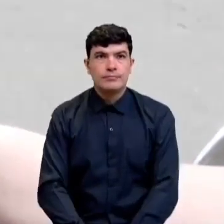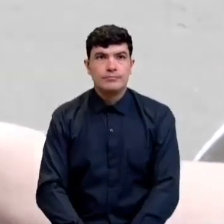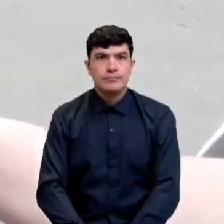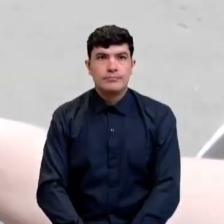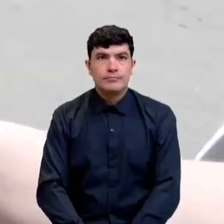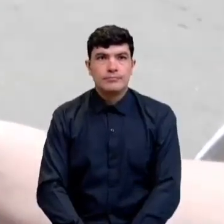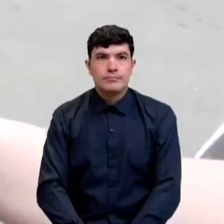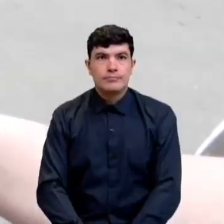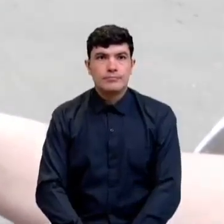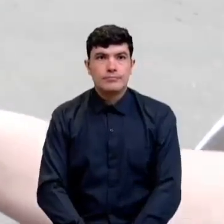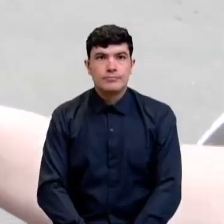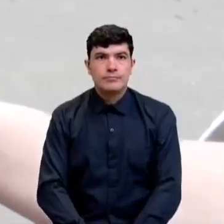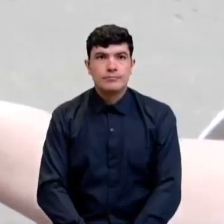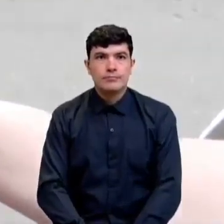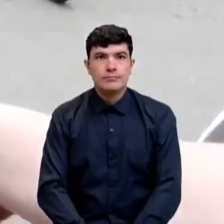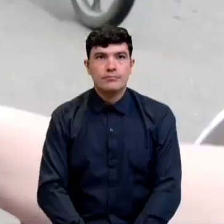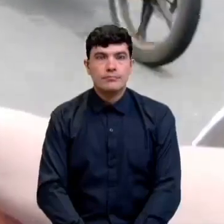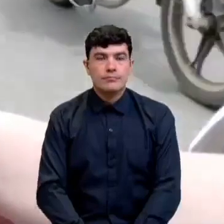sí